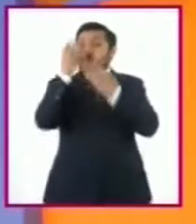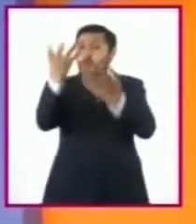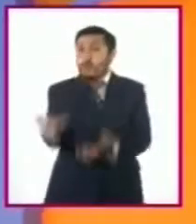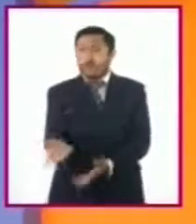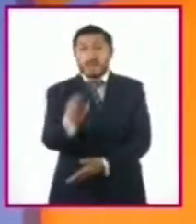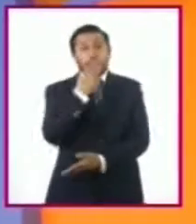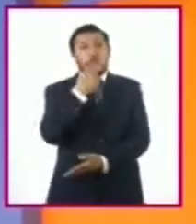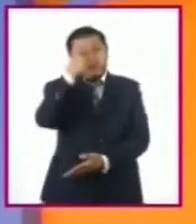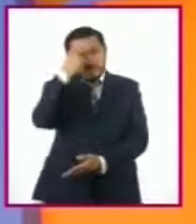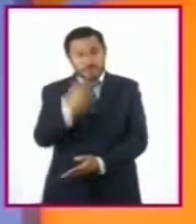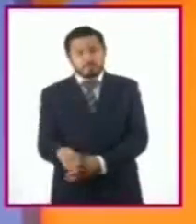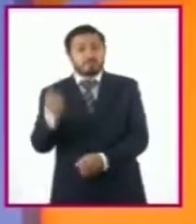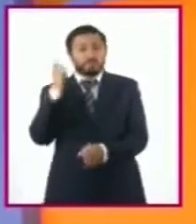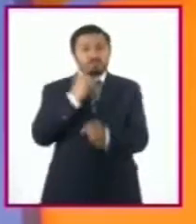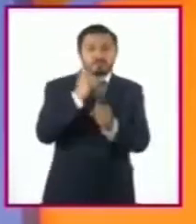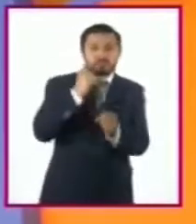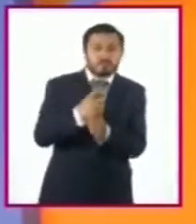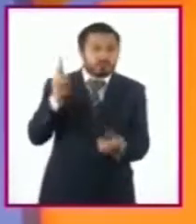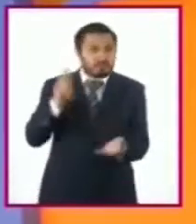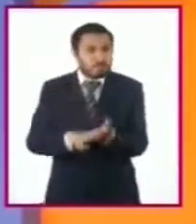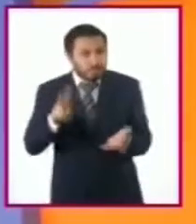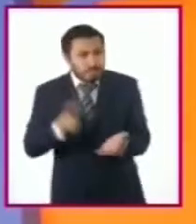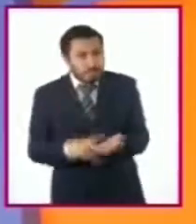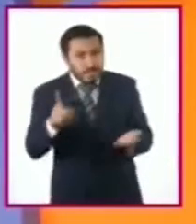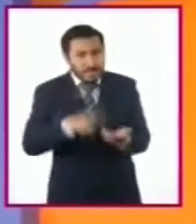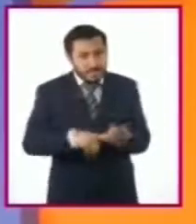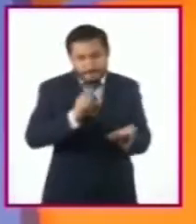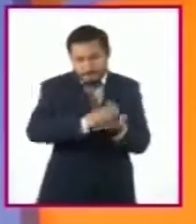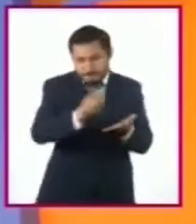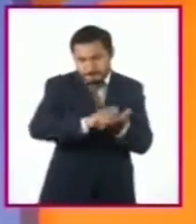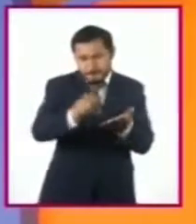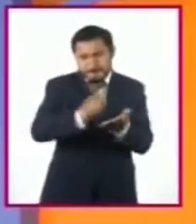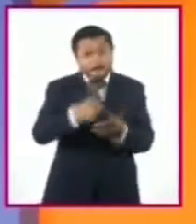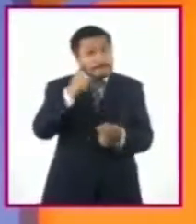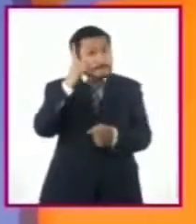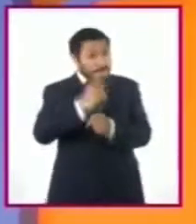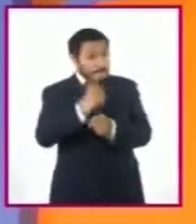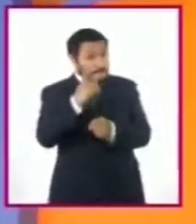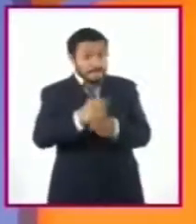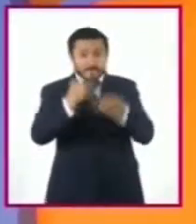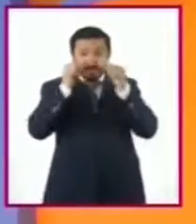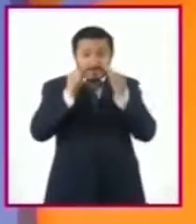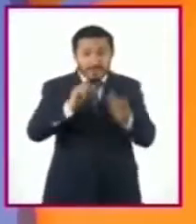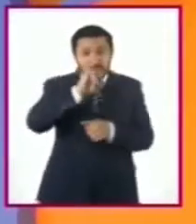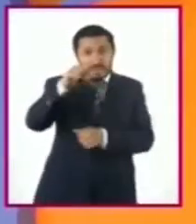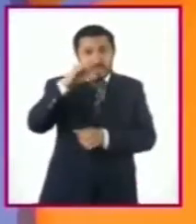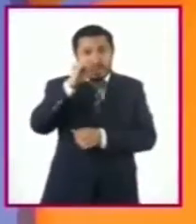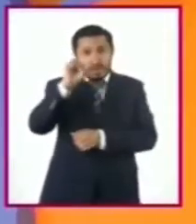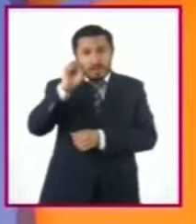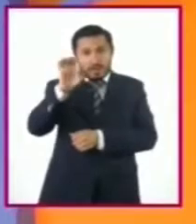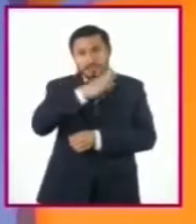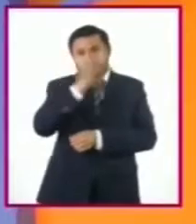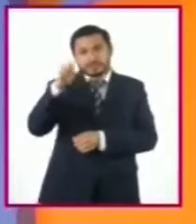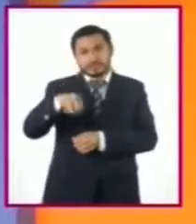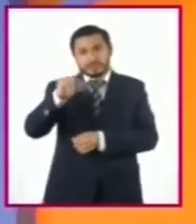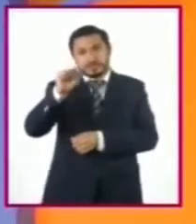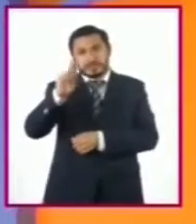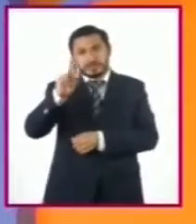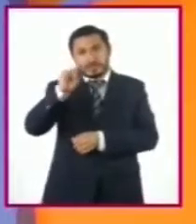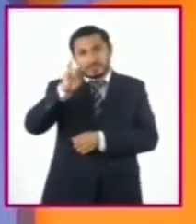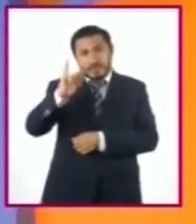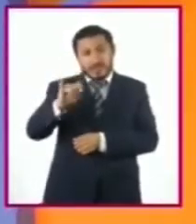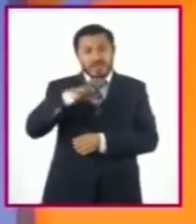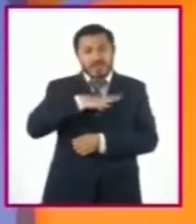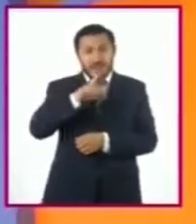para observar los valores que plasma el autor. Primero, si ponemos atención, José Martí introduce un elemento de la